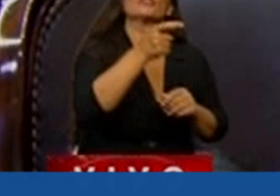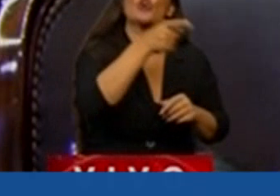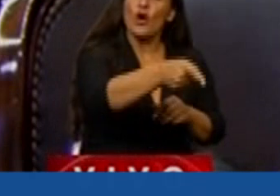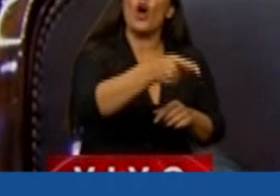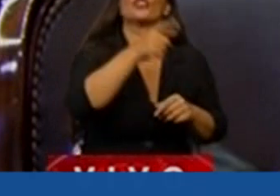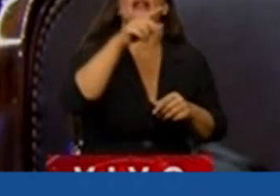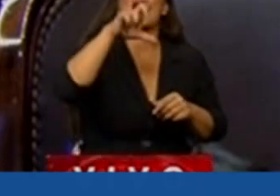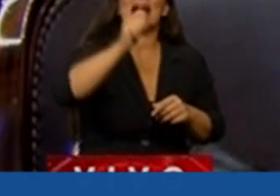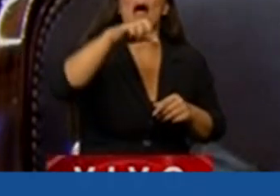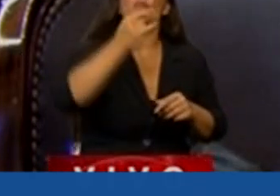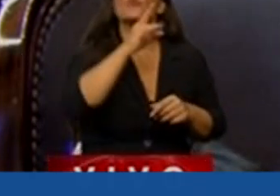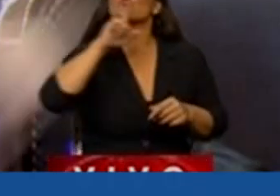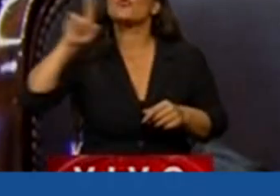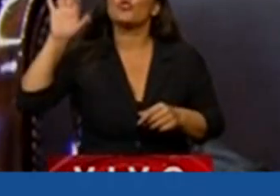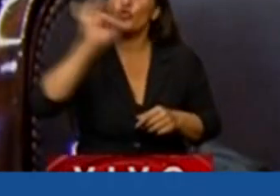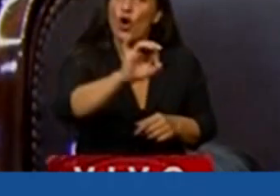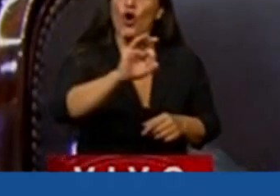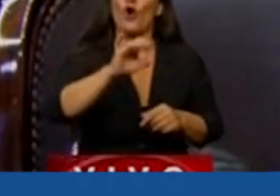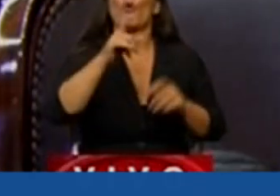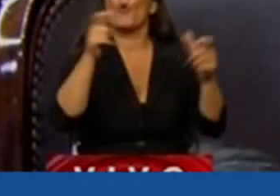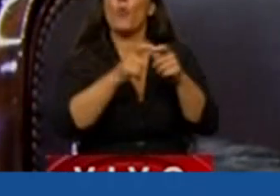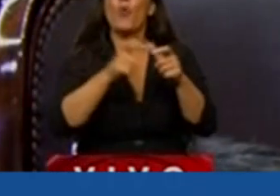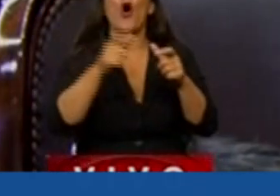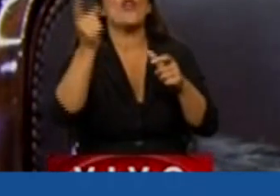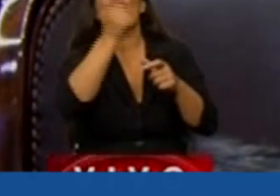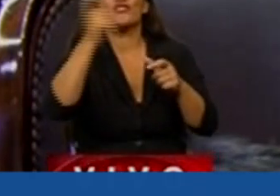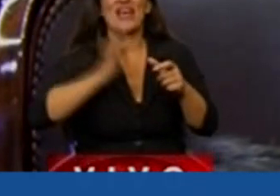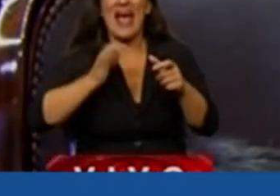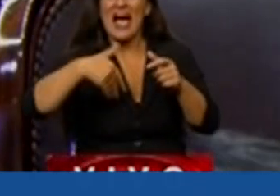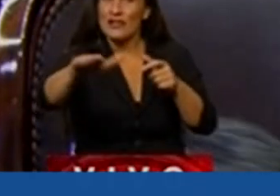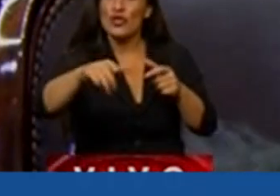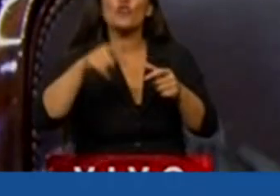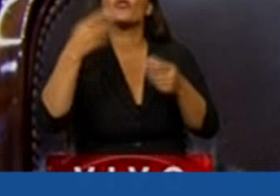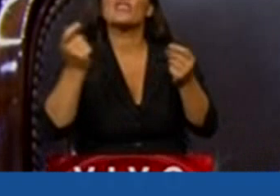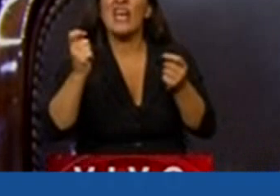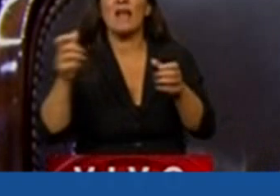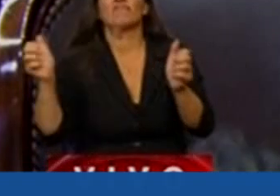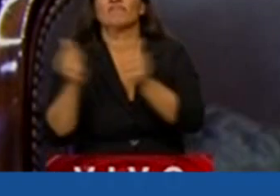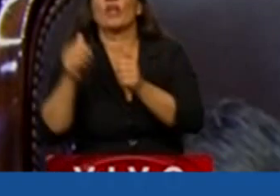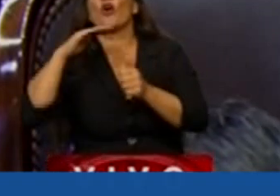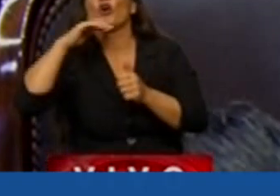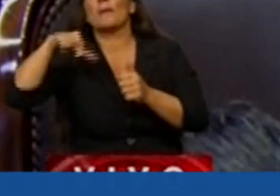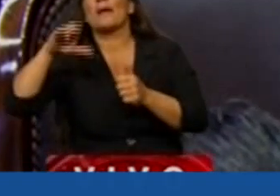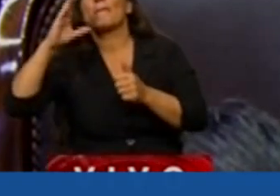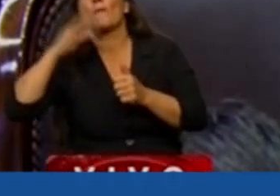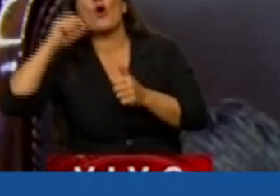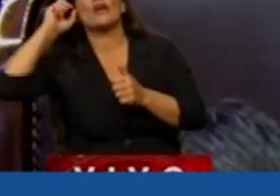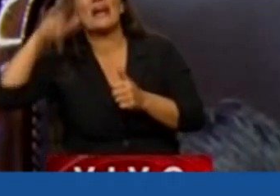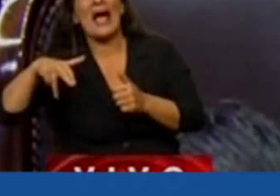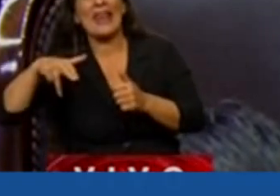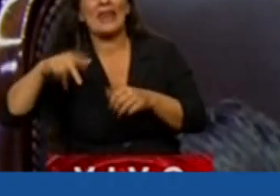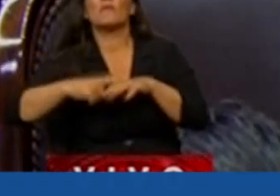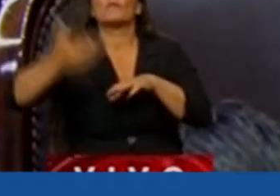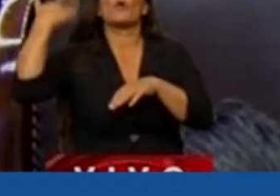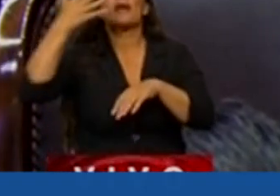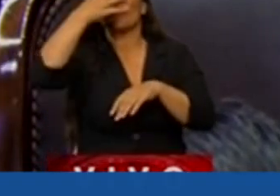algunos dicen que el bono a 100 años que se colocó fue el JP Morgan. Durante la gestión de Cristina Fernández de Kirchner era la